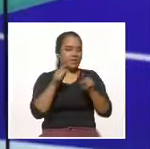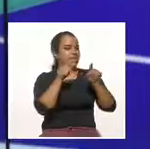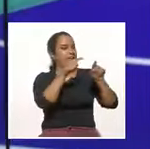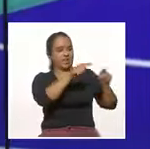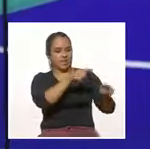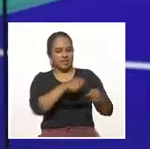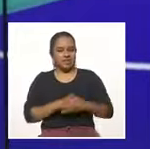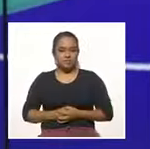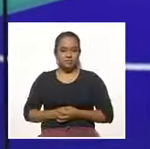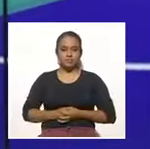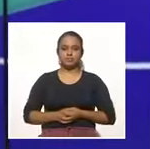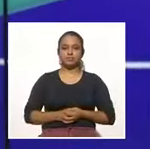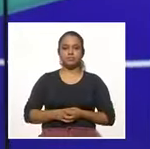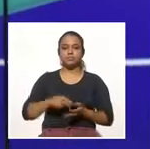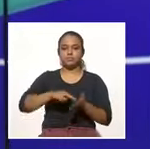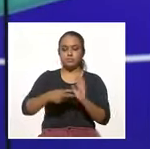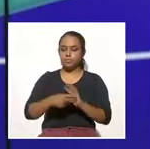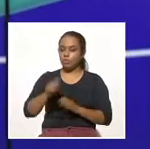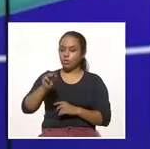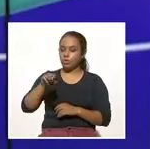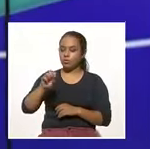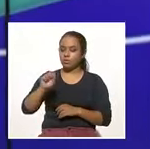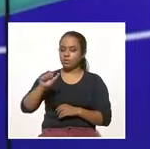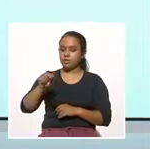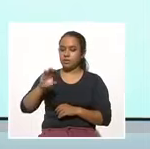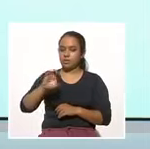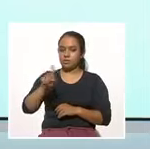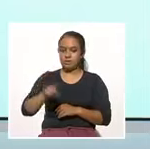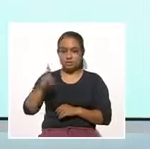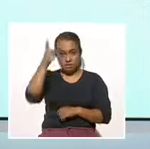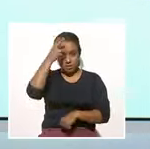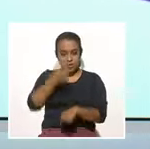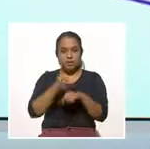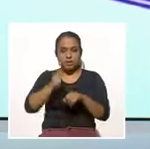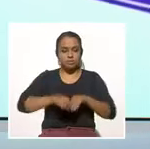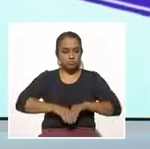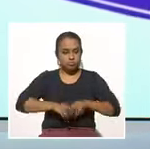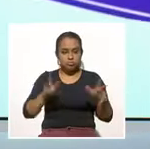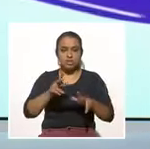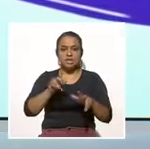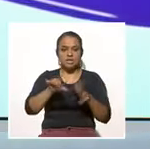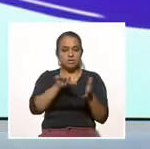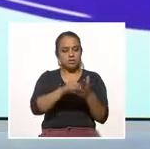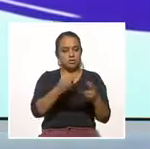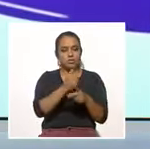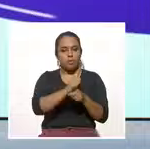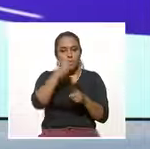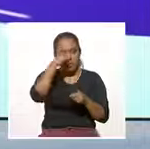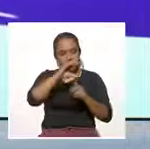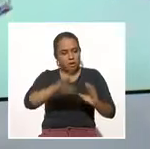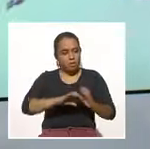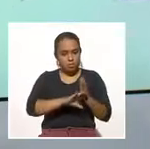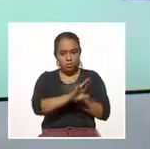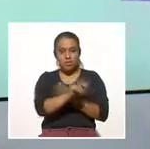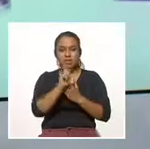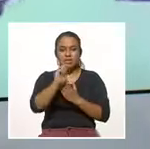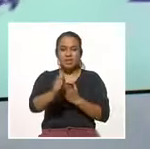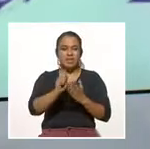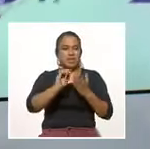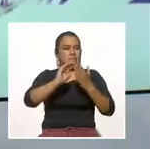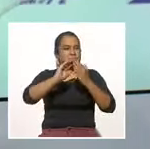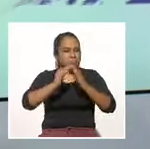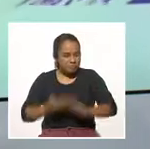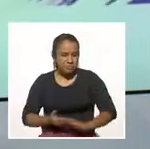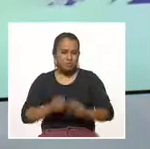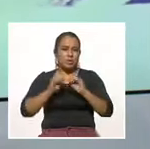acá está. El ingeniero Tomás Sánchez Pérez es director de difusión del Centro Nacional de Prevención de Desastres,